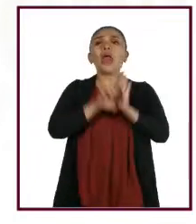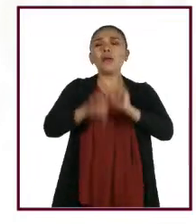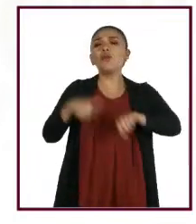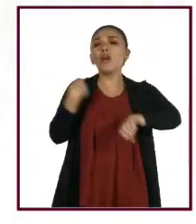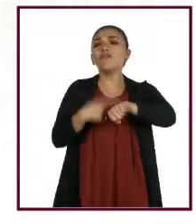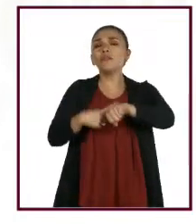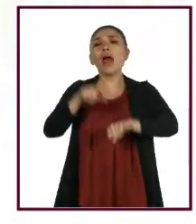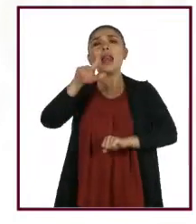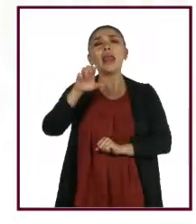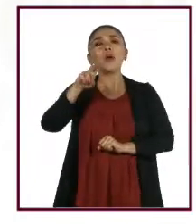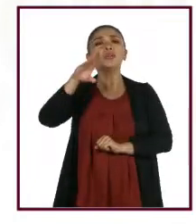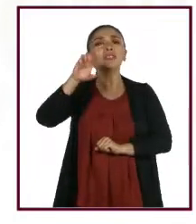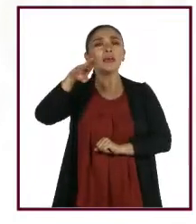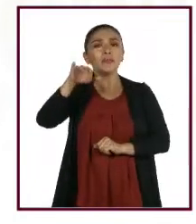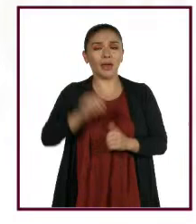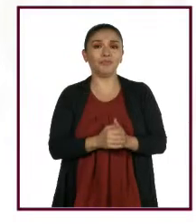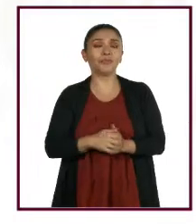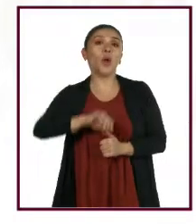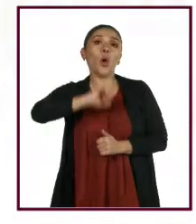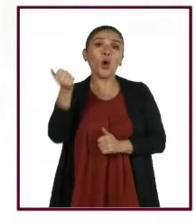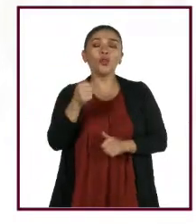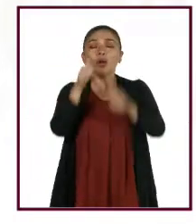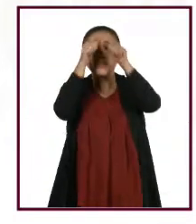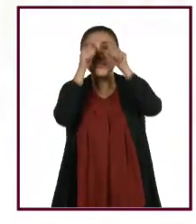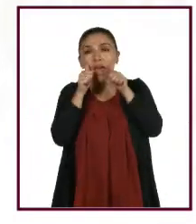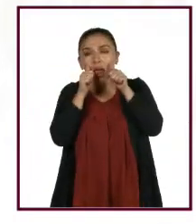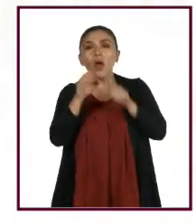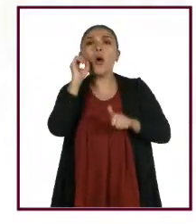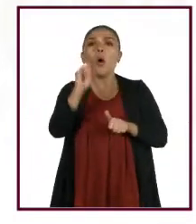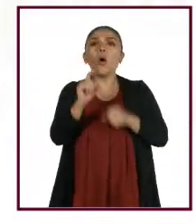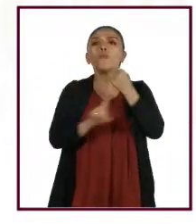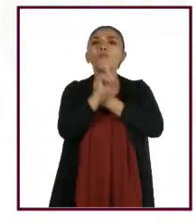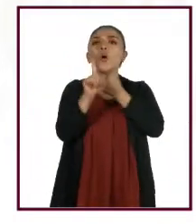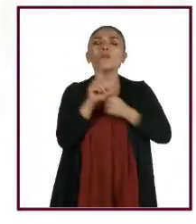leucemia, la ceguera y problemas respiratorios